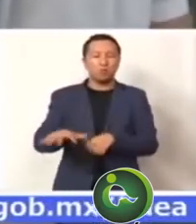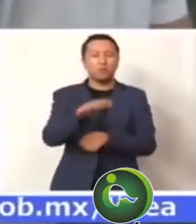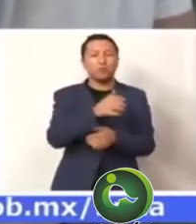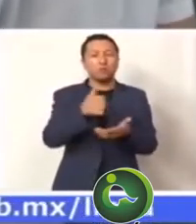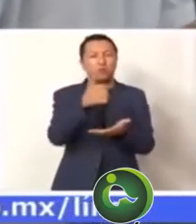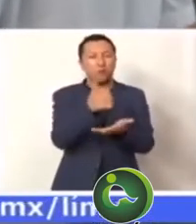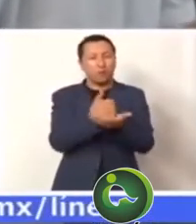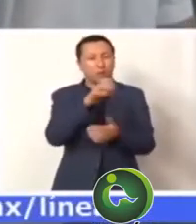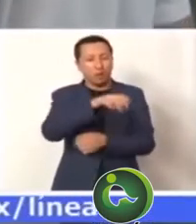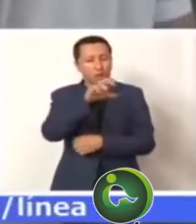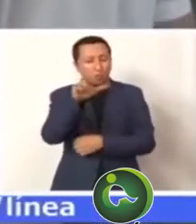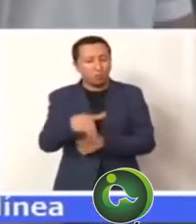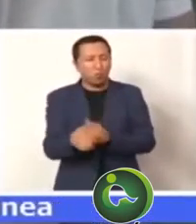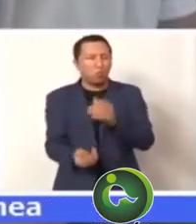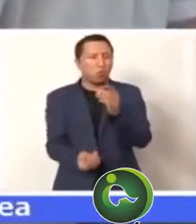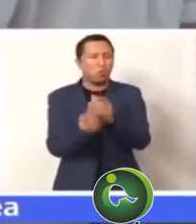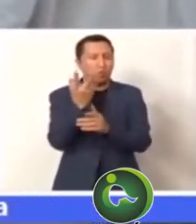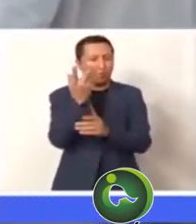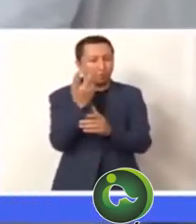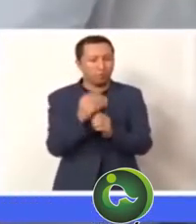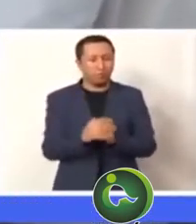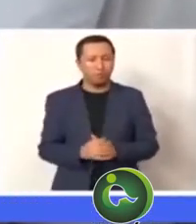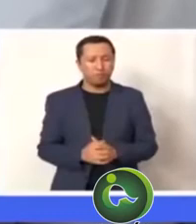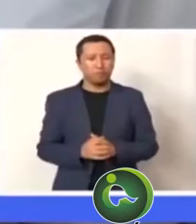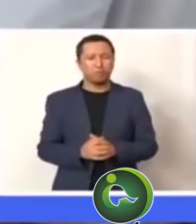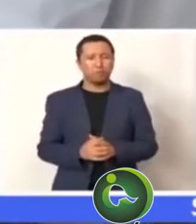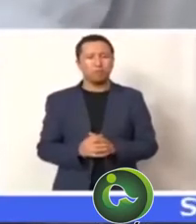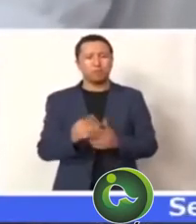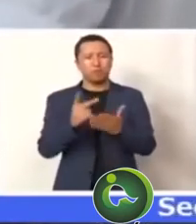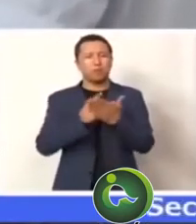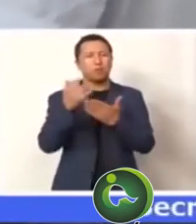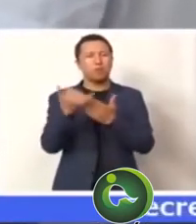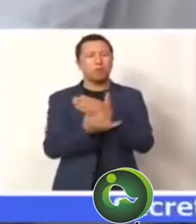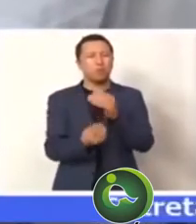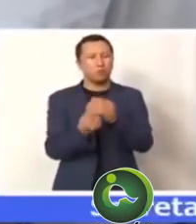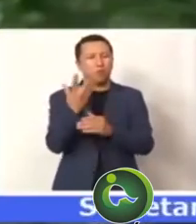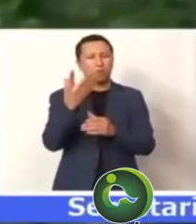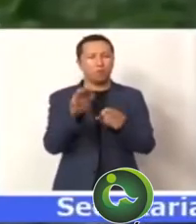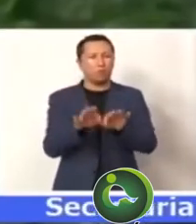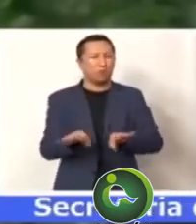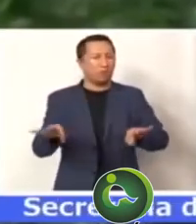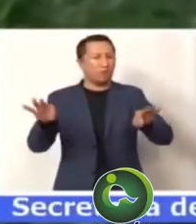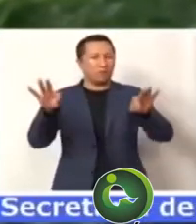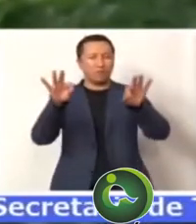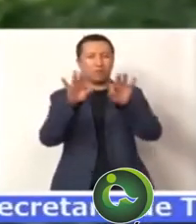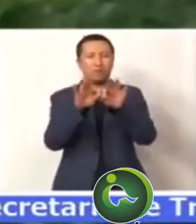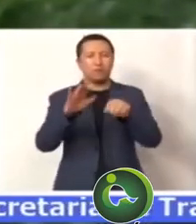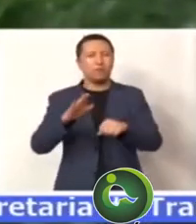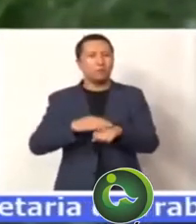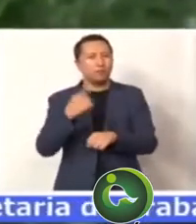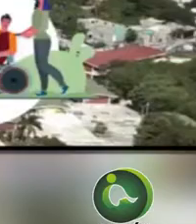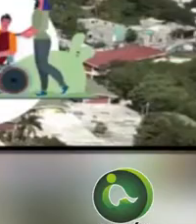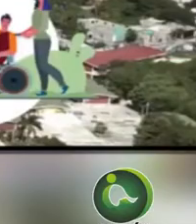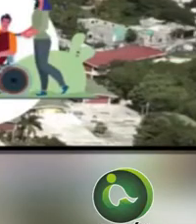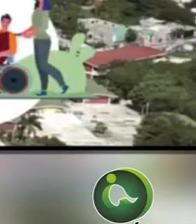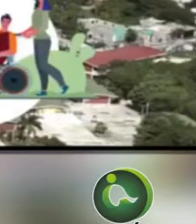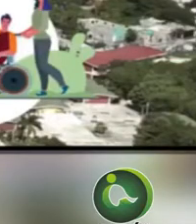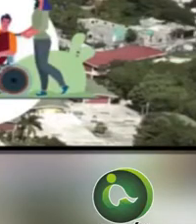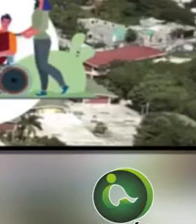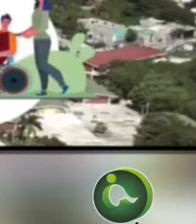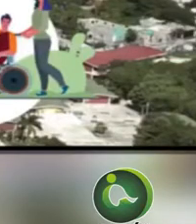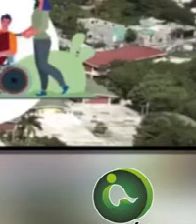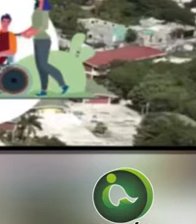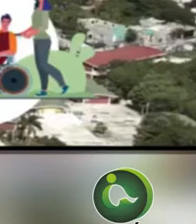un proyecto que pues es emblemático muy importante porque va a permitir el